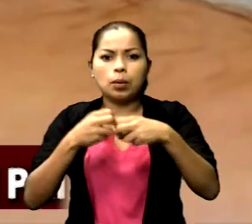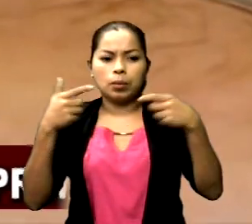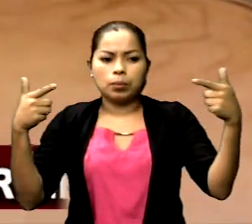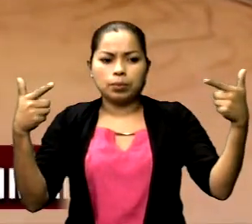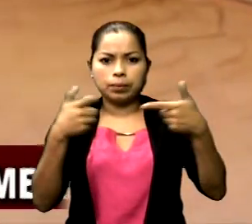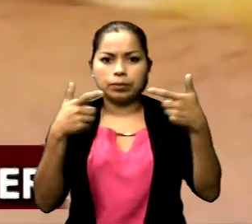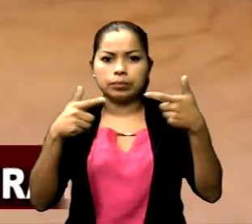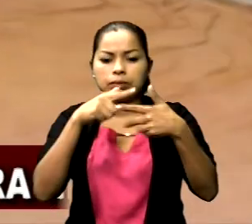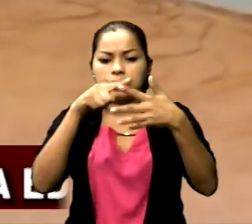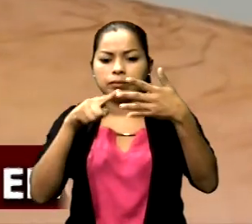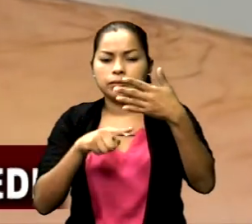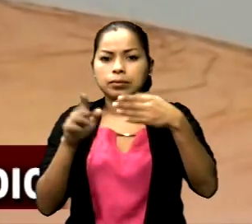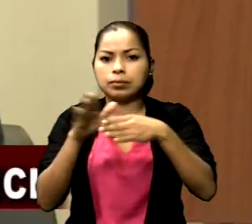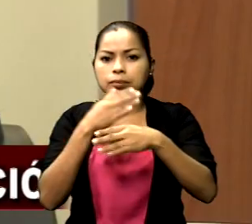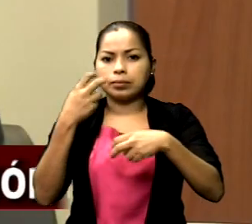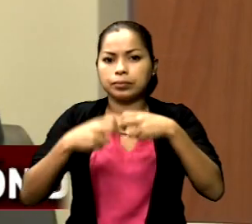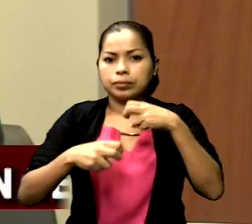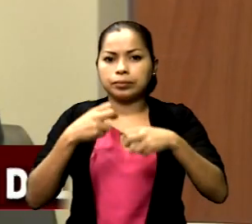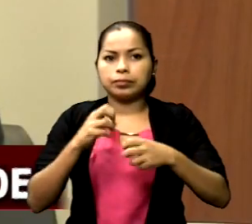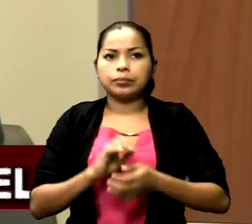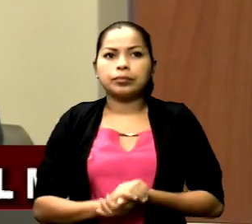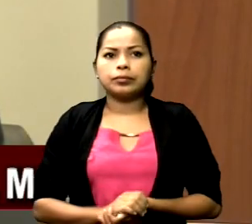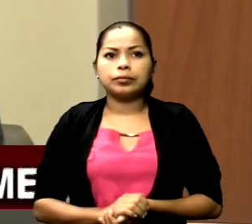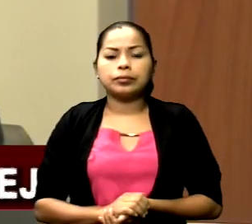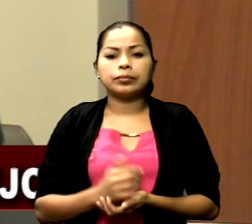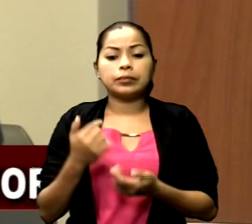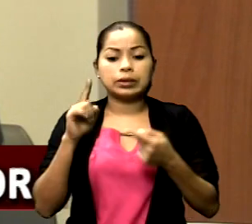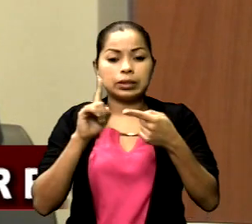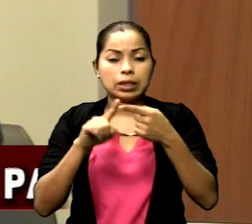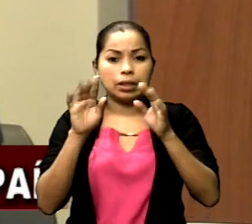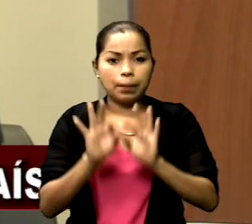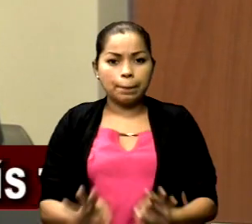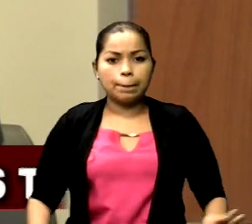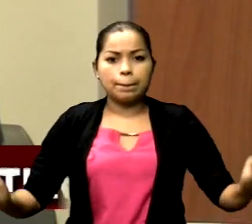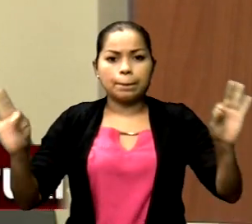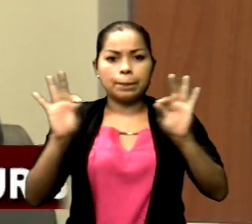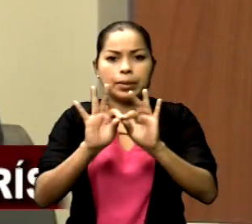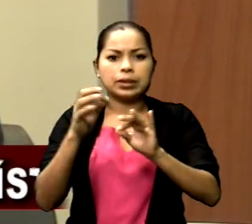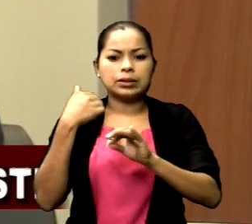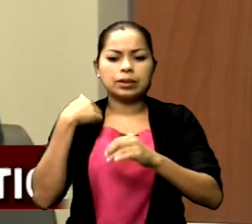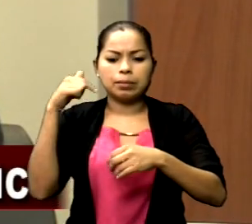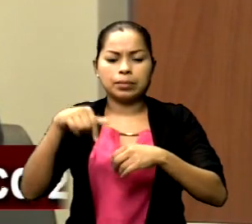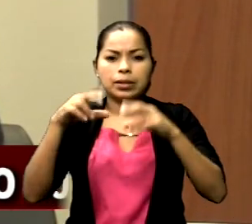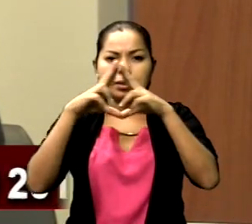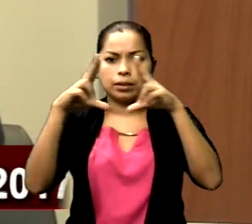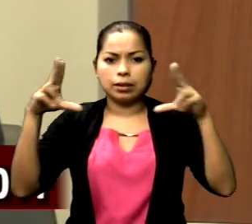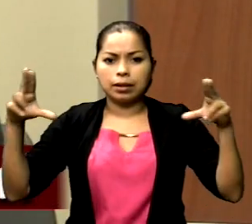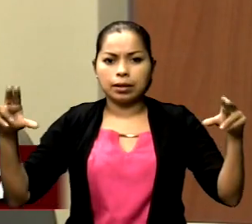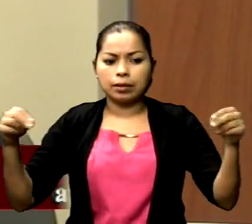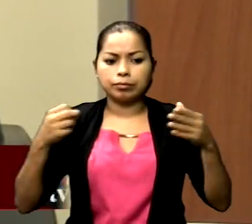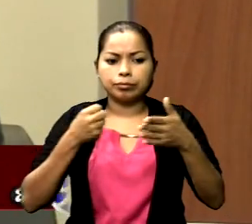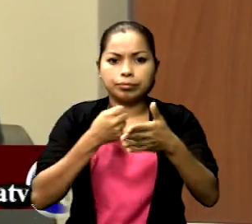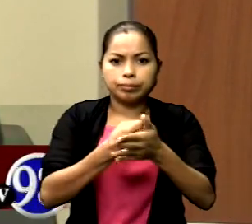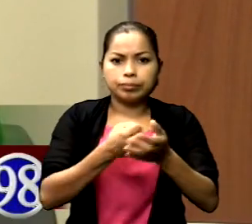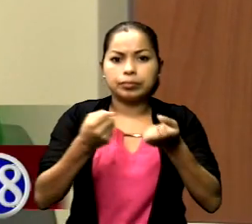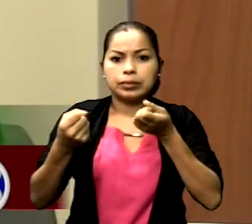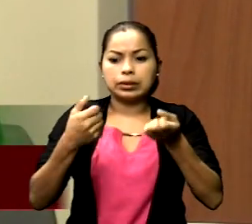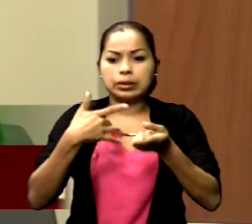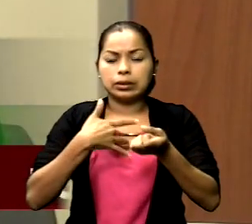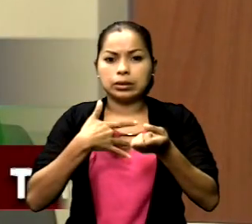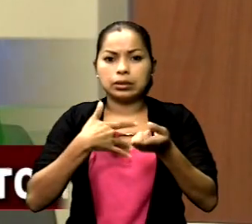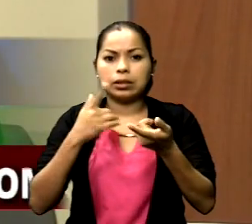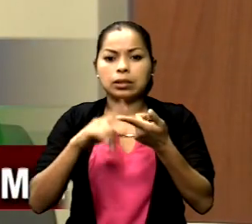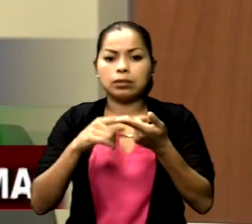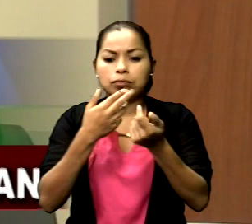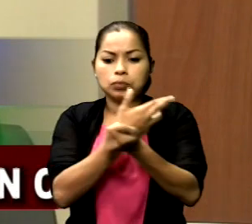armados, entre otros. Hay un aumento importante de los accidentes en nuestro país, y eso obliga también, por